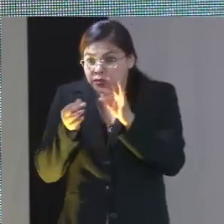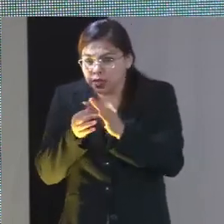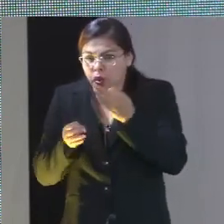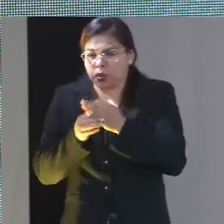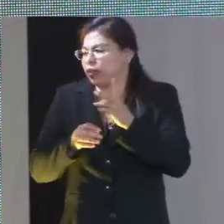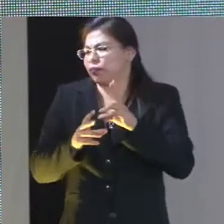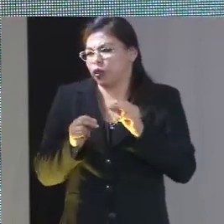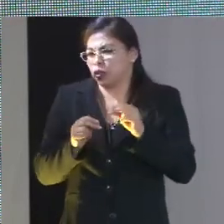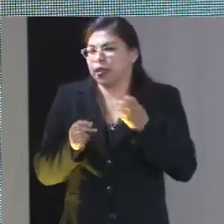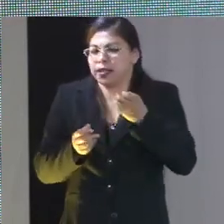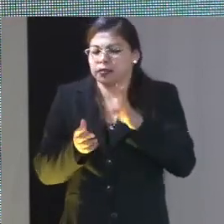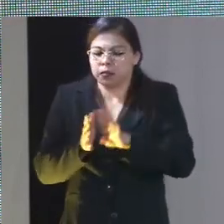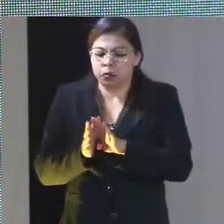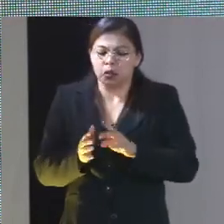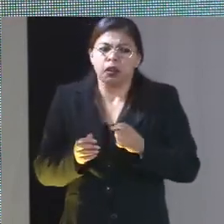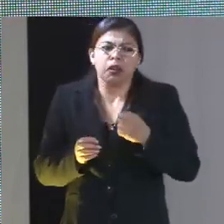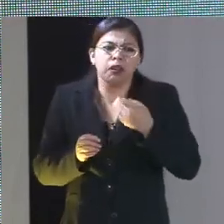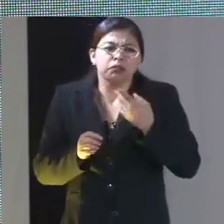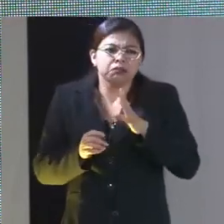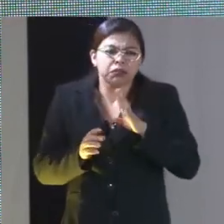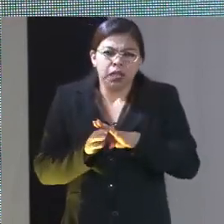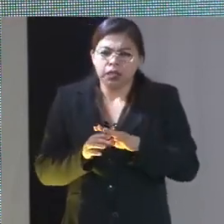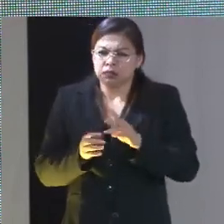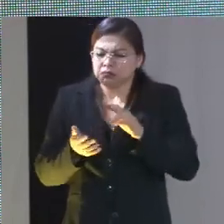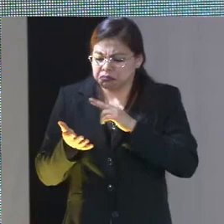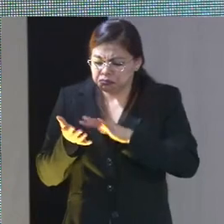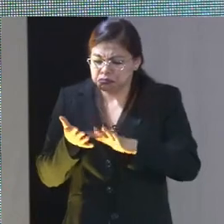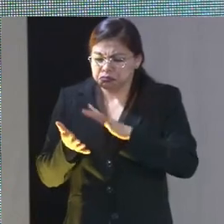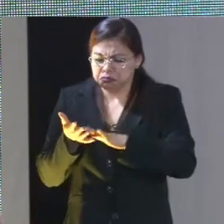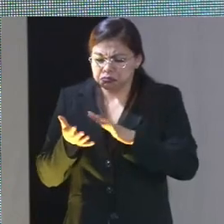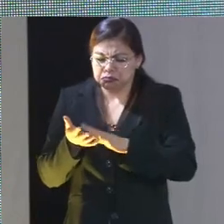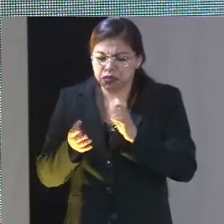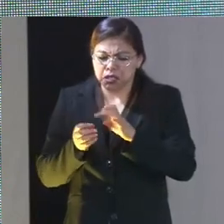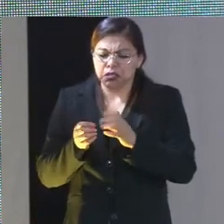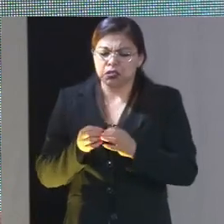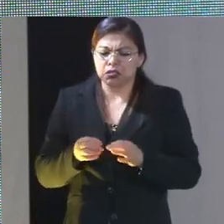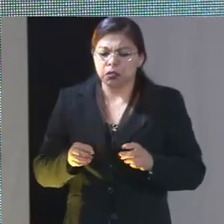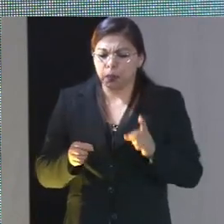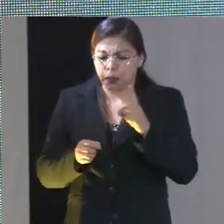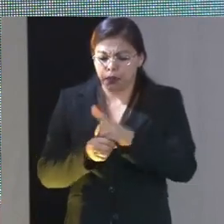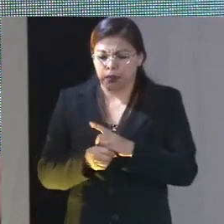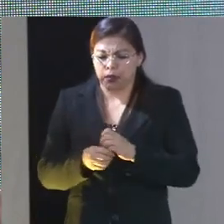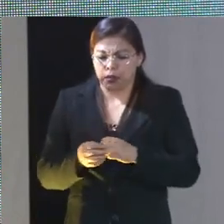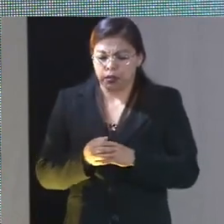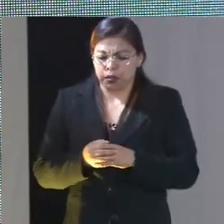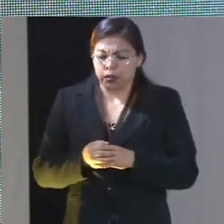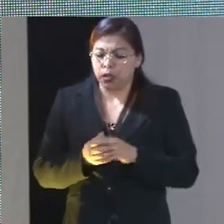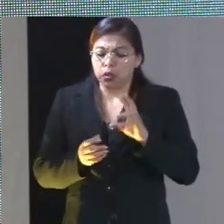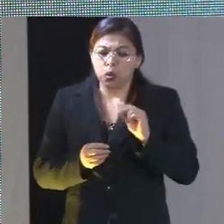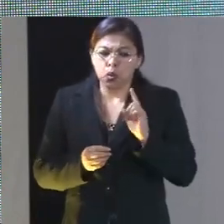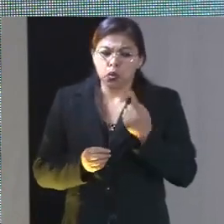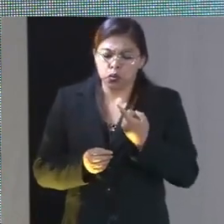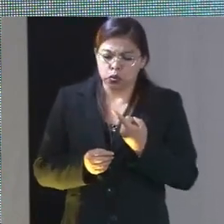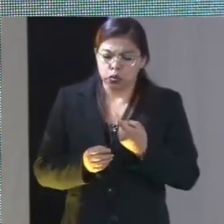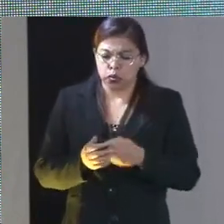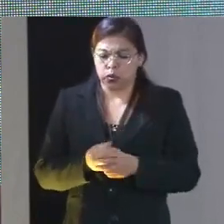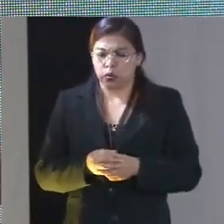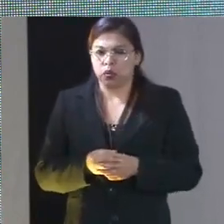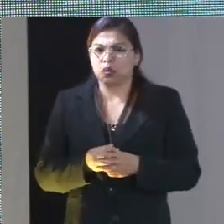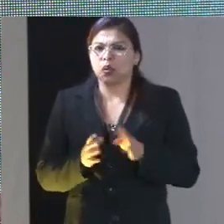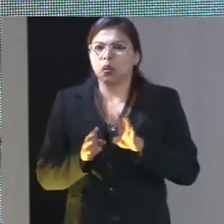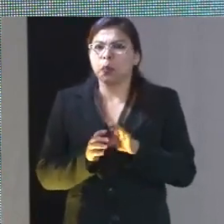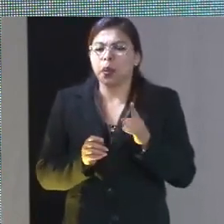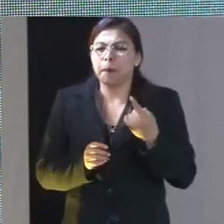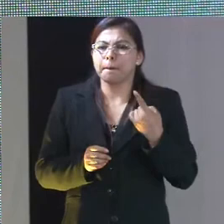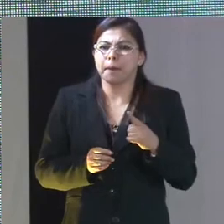en esta perspectiva, los combates por Tenochtitlan que brillantemente nos narra Pedro Salmerón no son la proverbial batalla